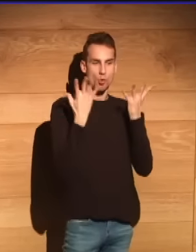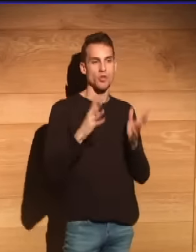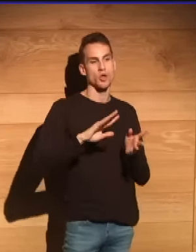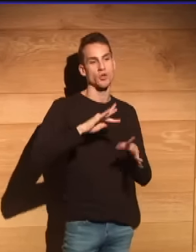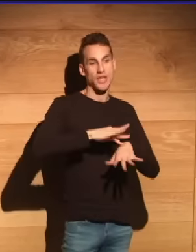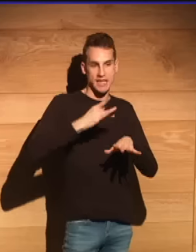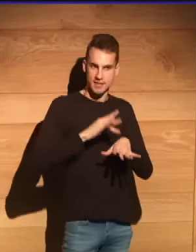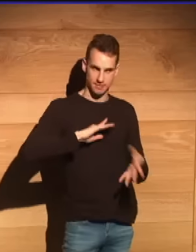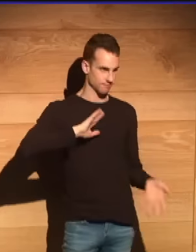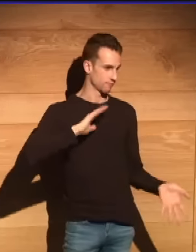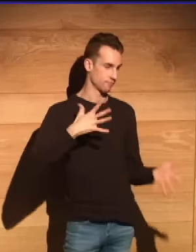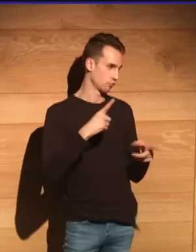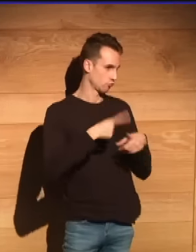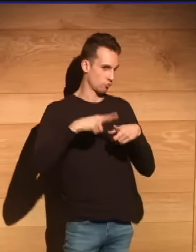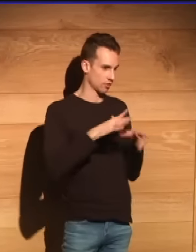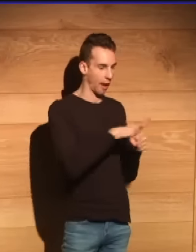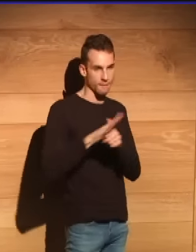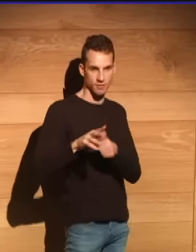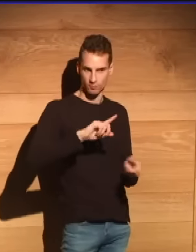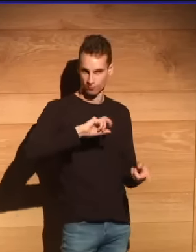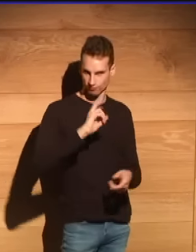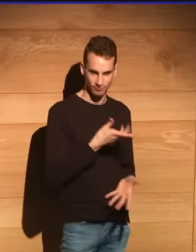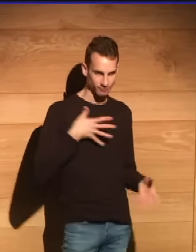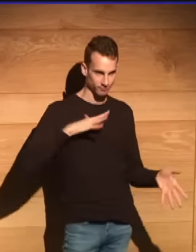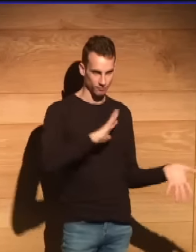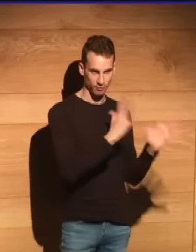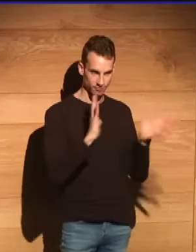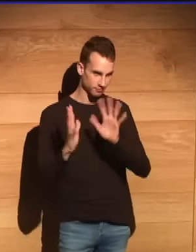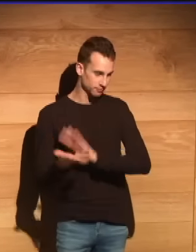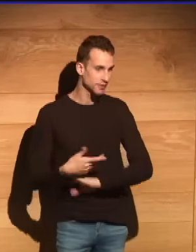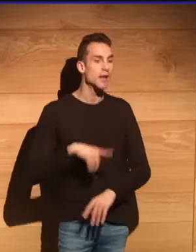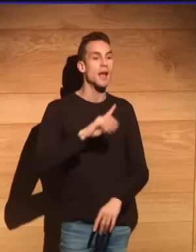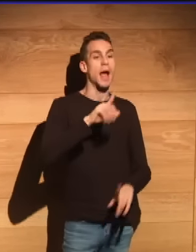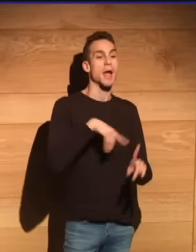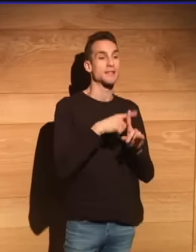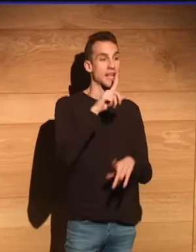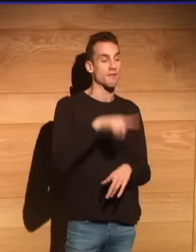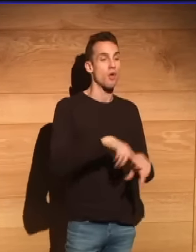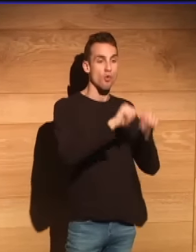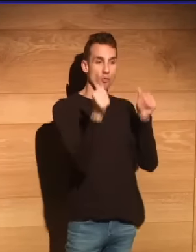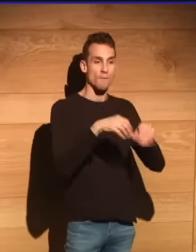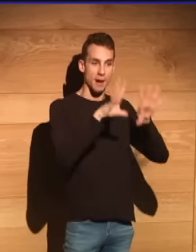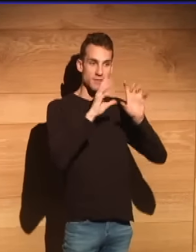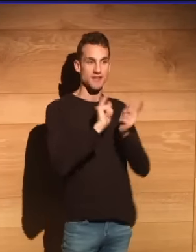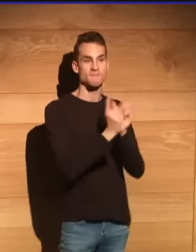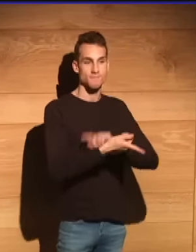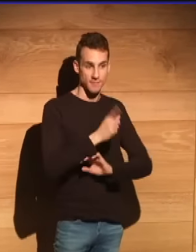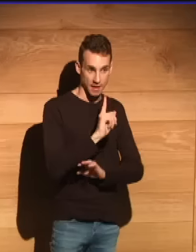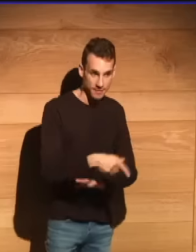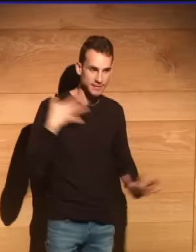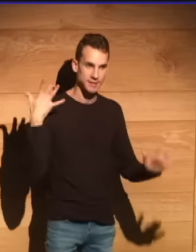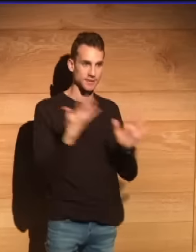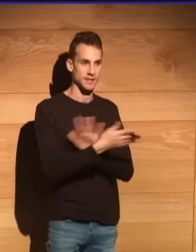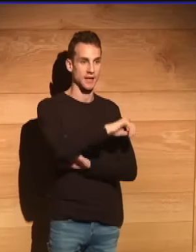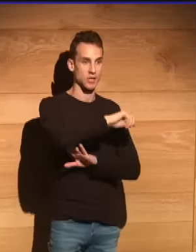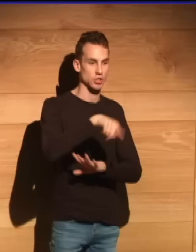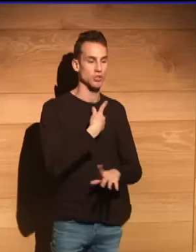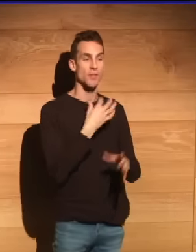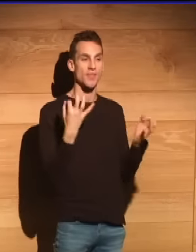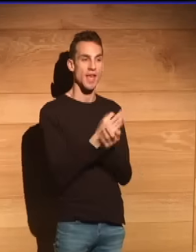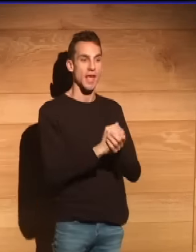y ha cambiado también la forma de aprender. Y esta forma de aprender significa que tenemos que ir al aprendizaje para toda la